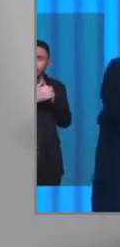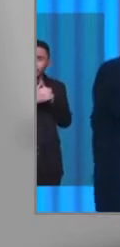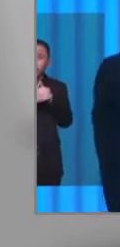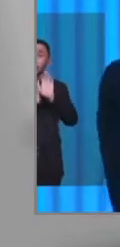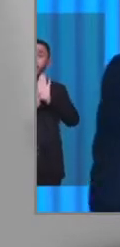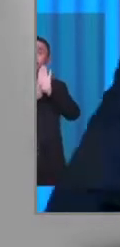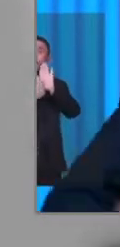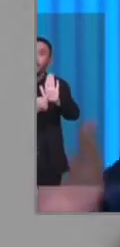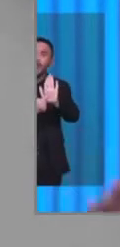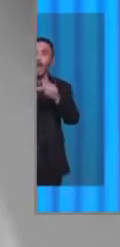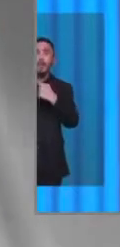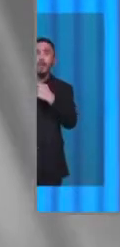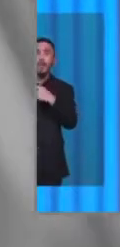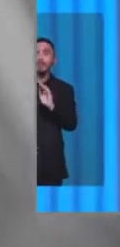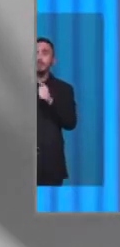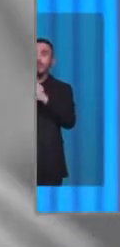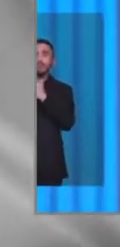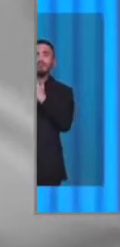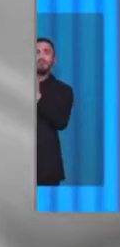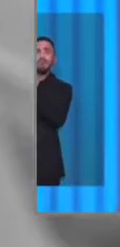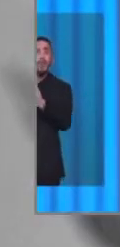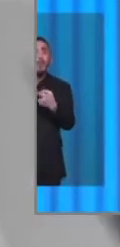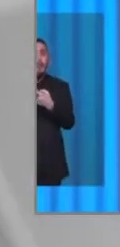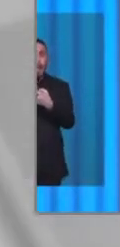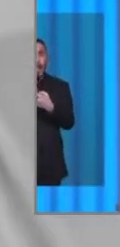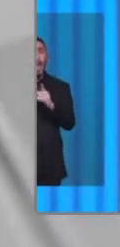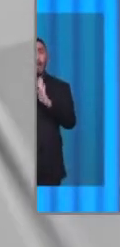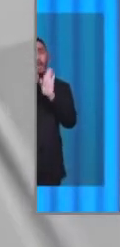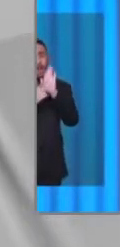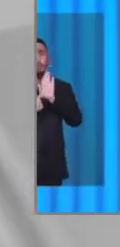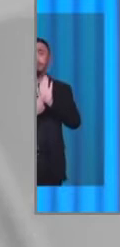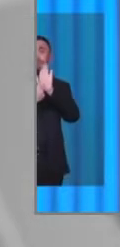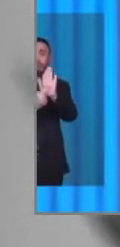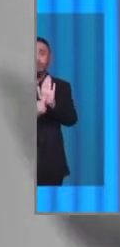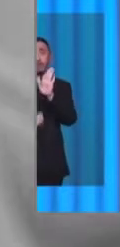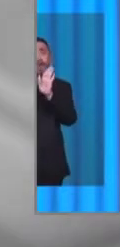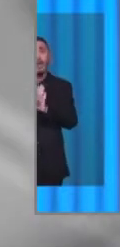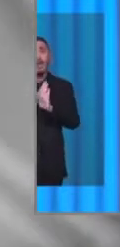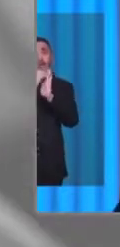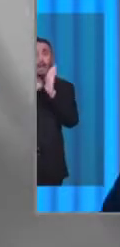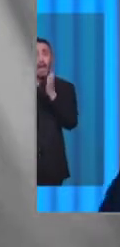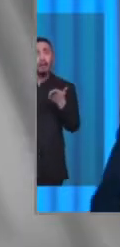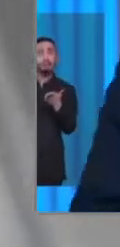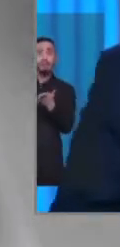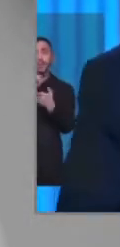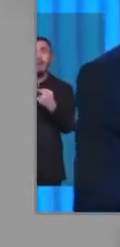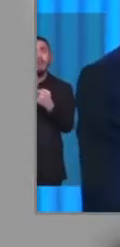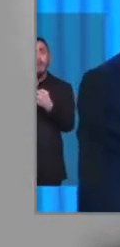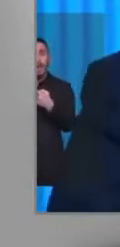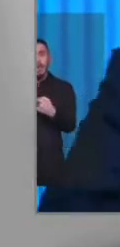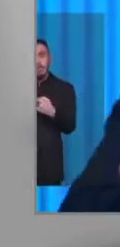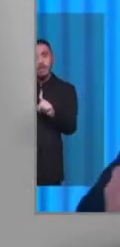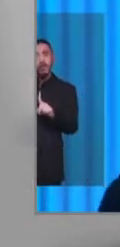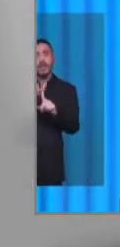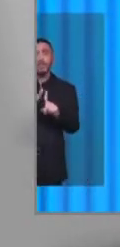un panorama donde si tenemos el segundo turno nuevamente va a pasar